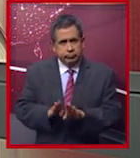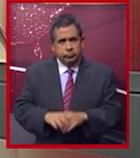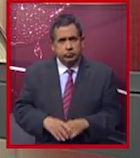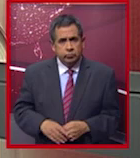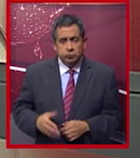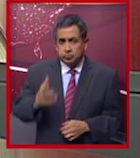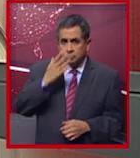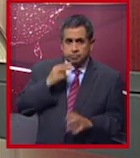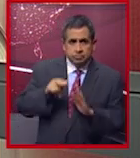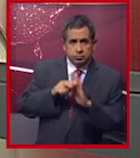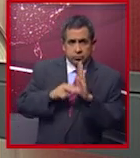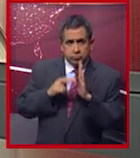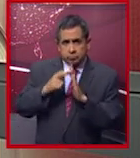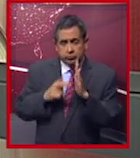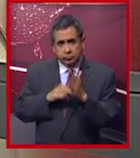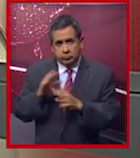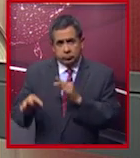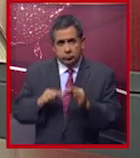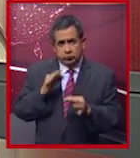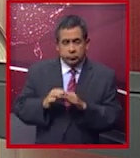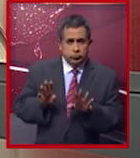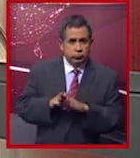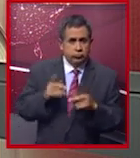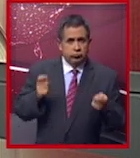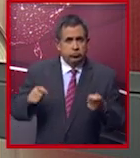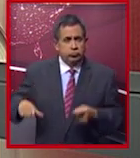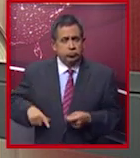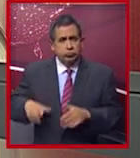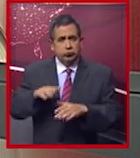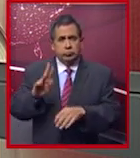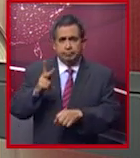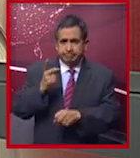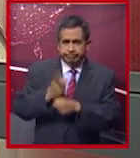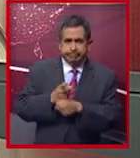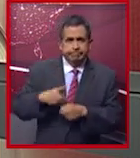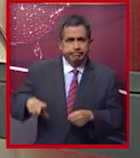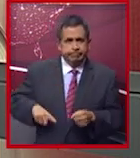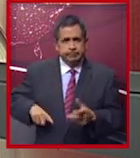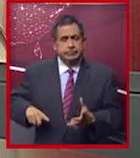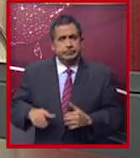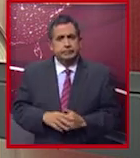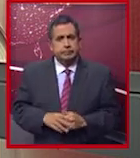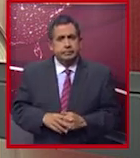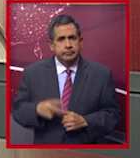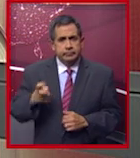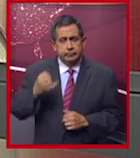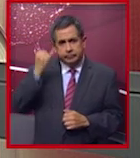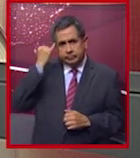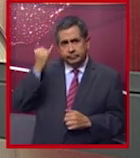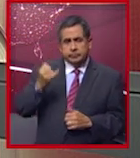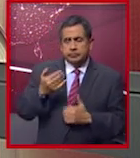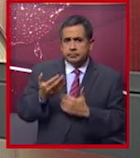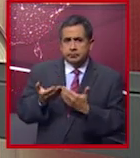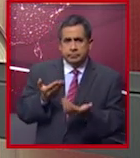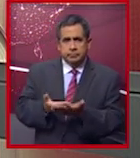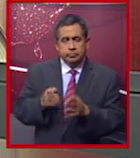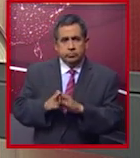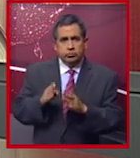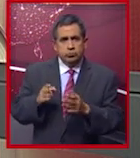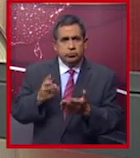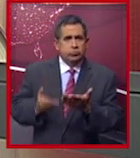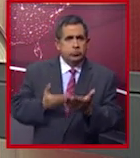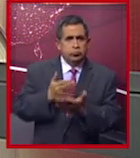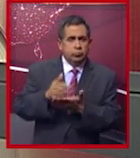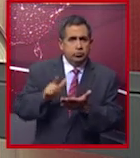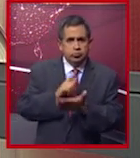al no tener un marco normativo que regule el actuar del Estado en materia de publicidad gubernamental. En este sentido, señalaron que la propuesta de